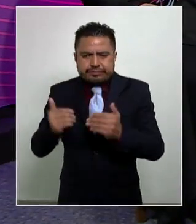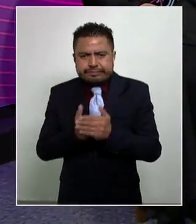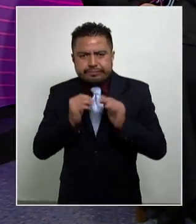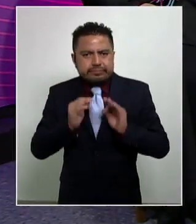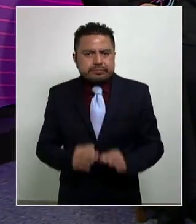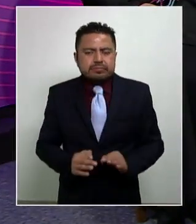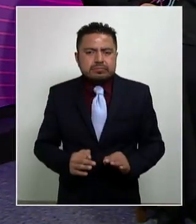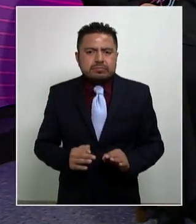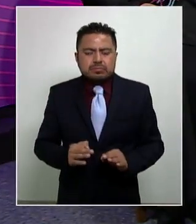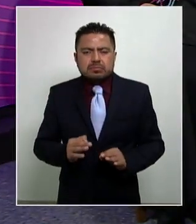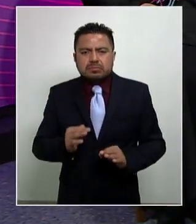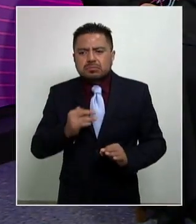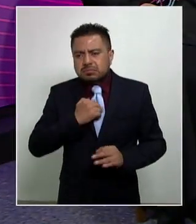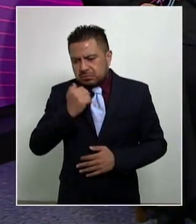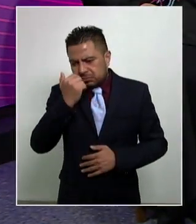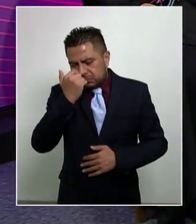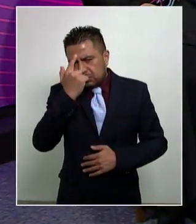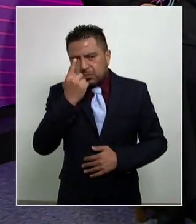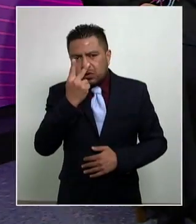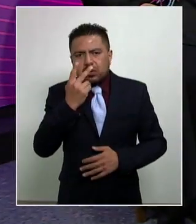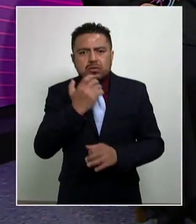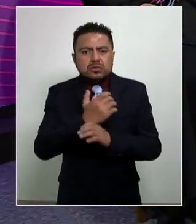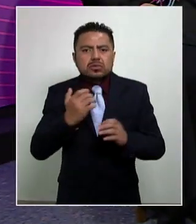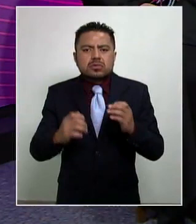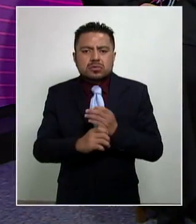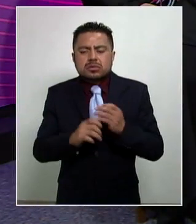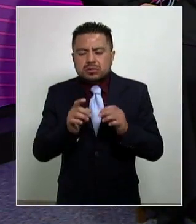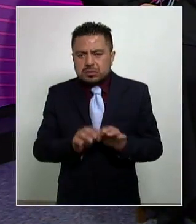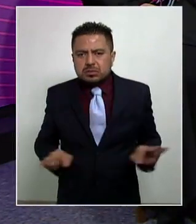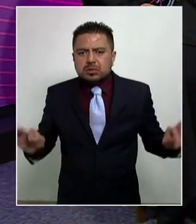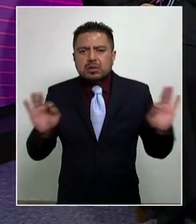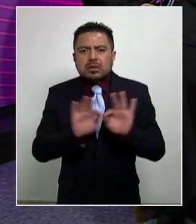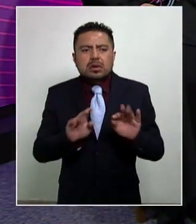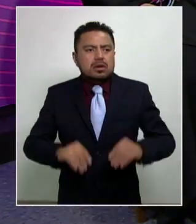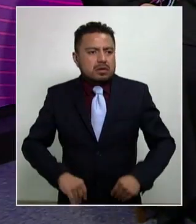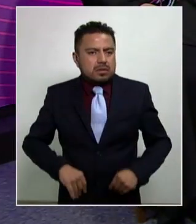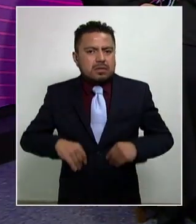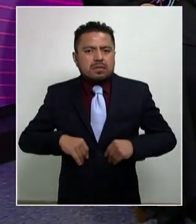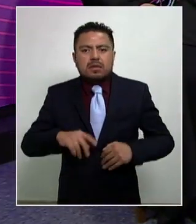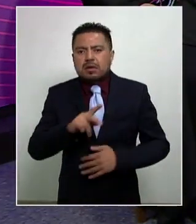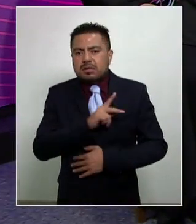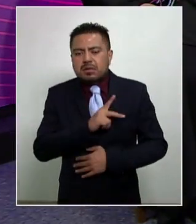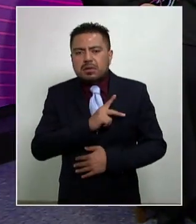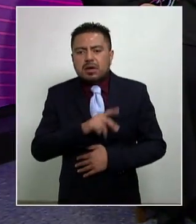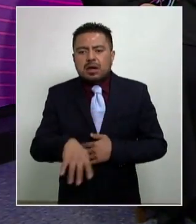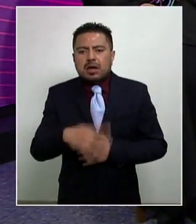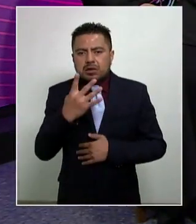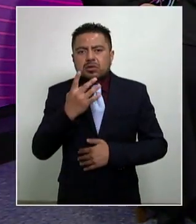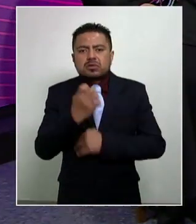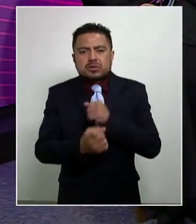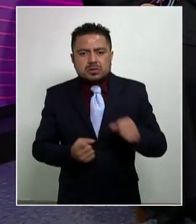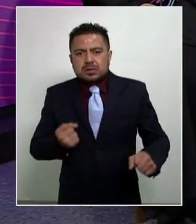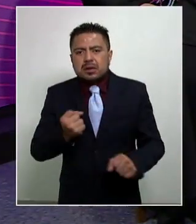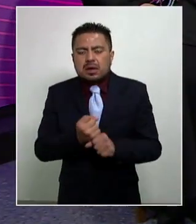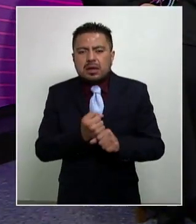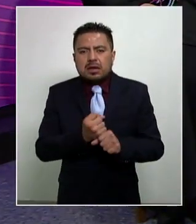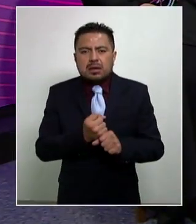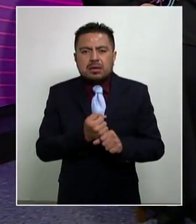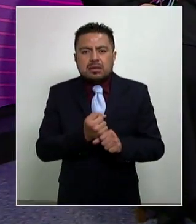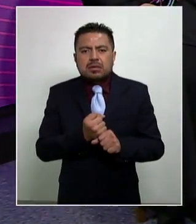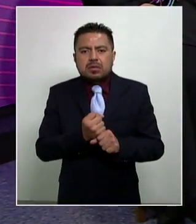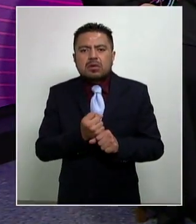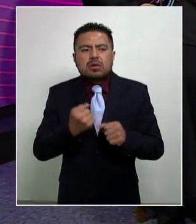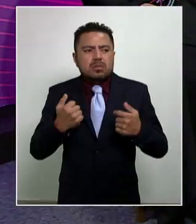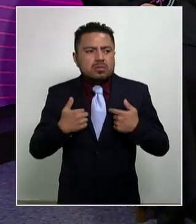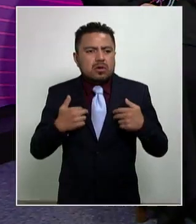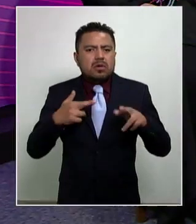Creo, 2 eventos muy importantes en mi vida. A los 14 años, con el